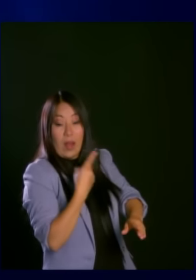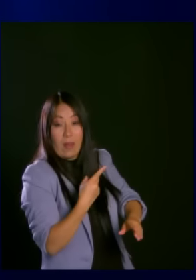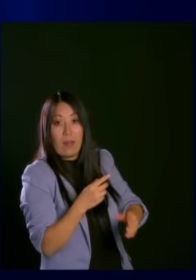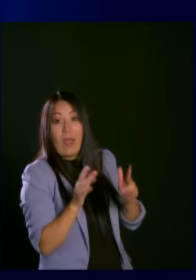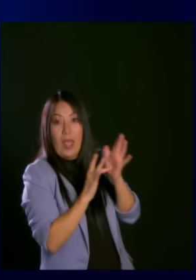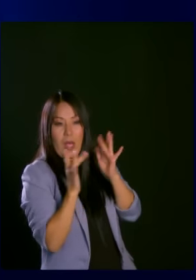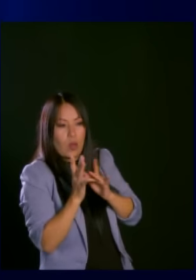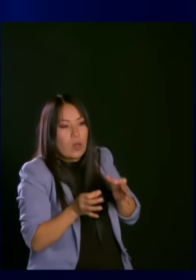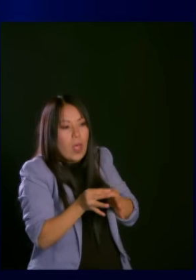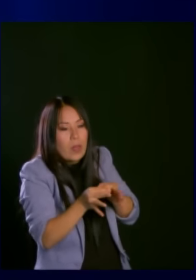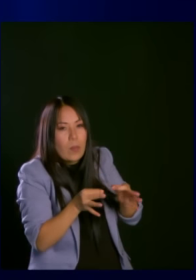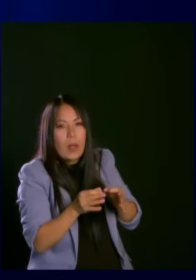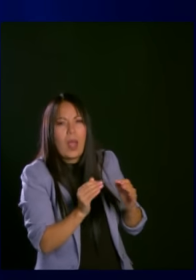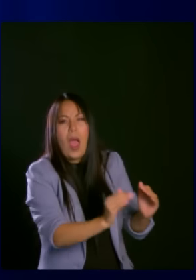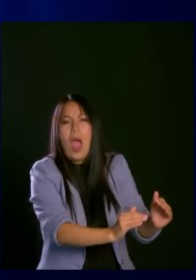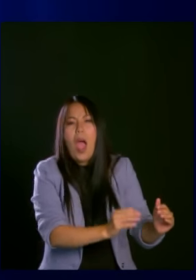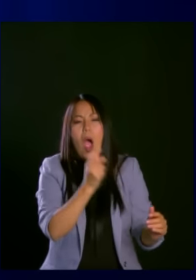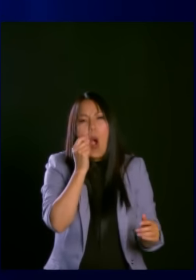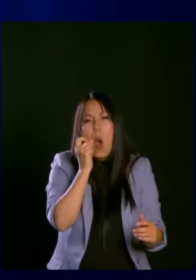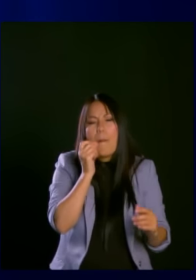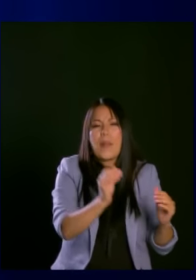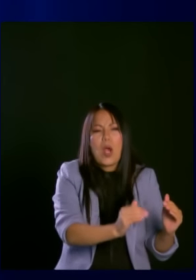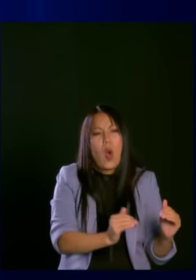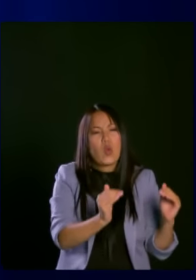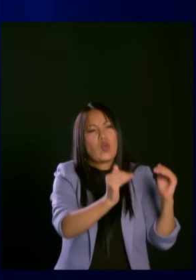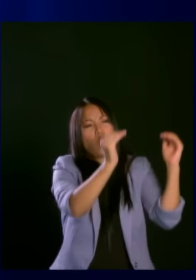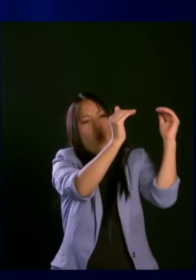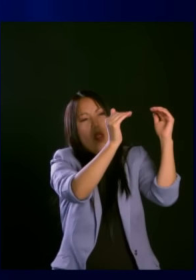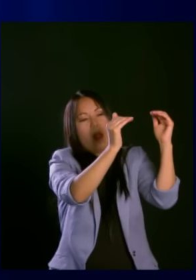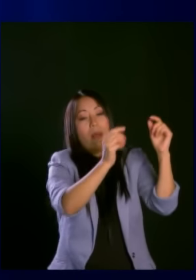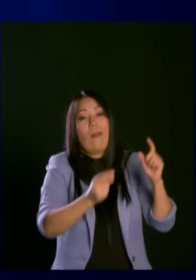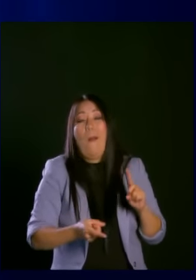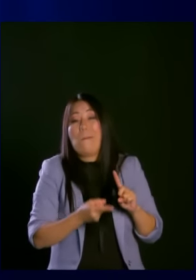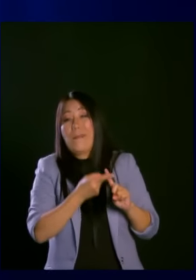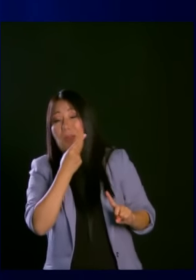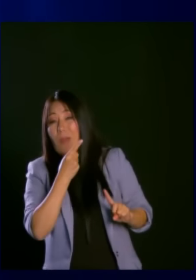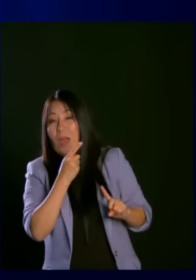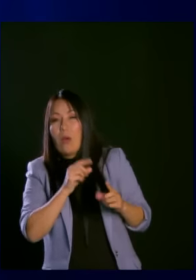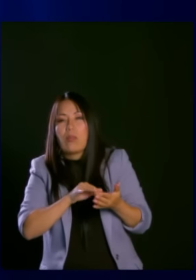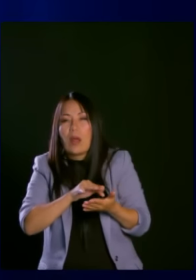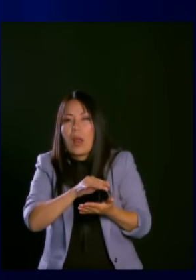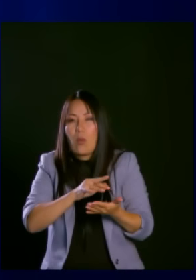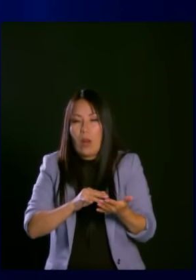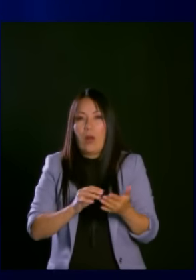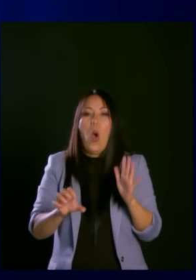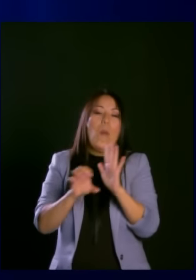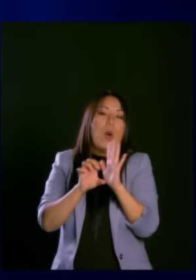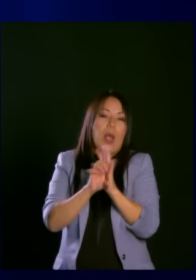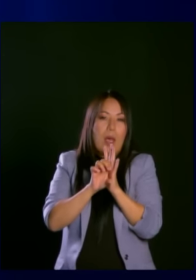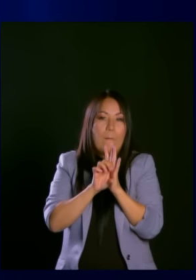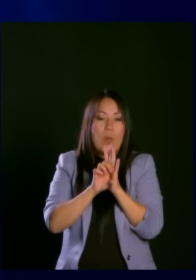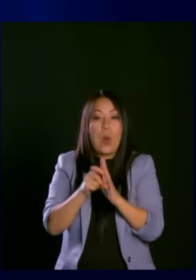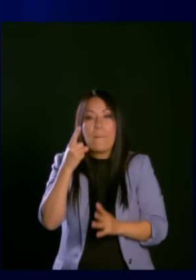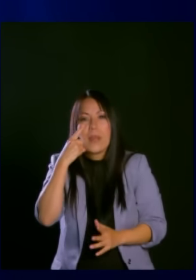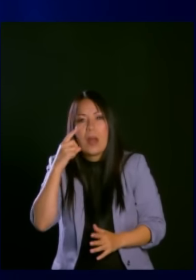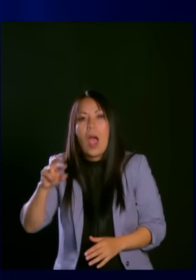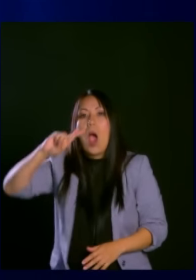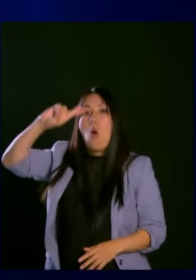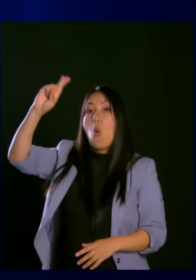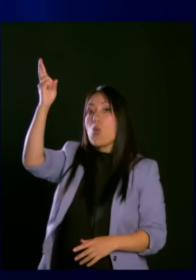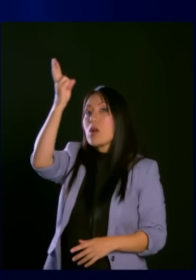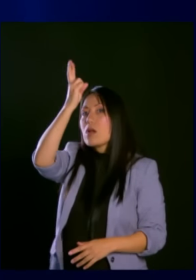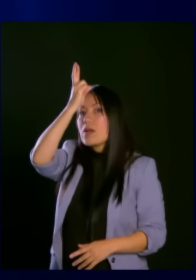no se sienta y calcula los gastos. Mira lo que sigue en el verso 30, el 31, perdón. ¿O qué rey al marchar a la guerra, esto es